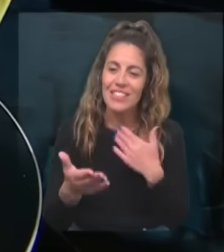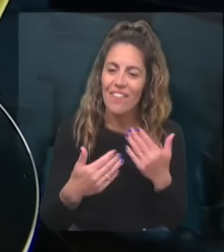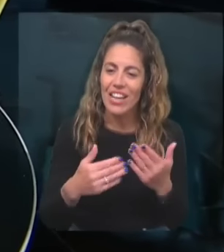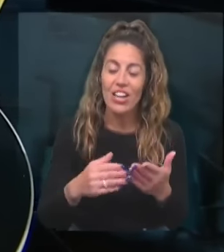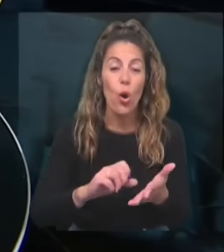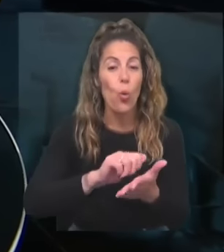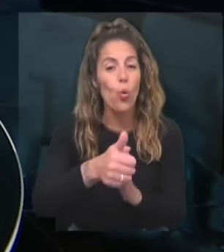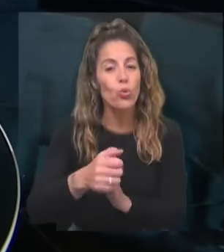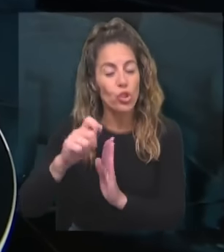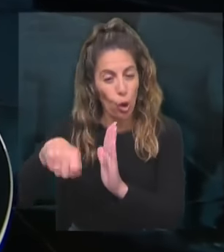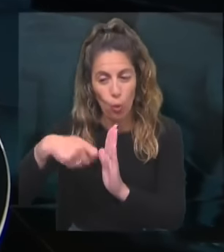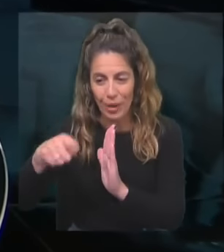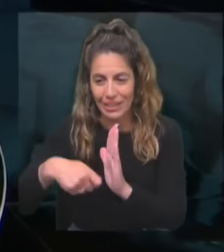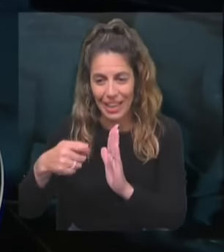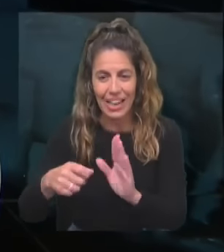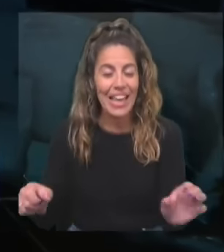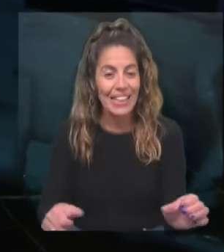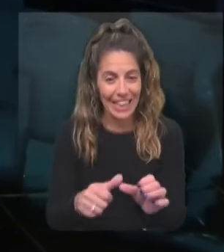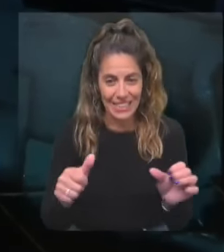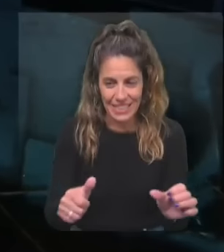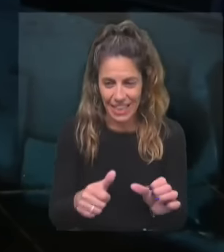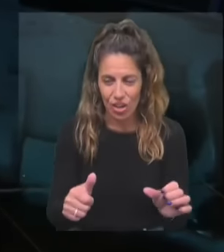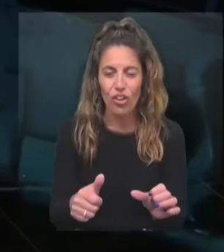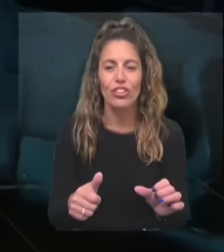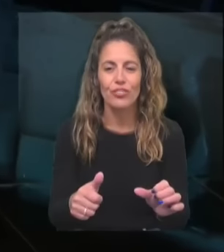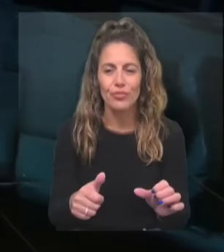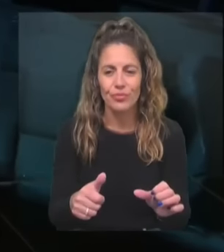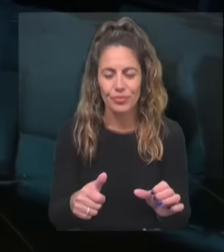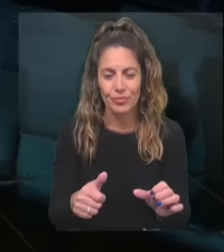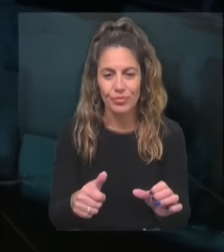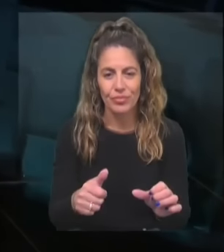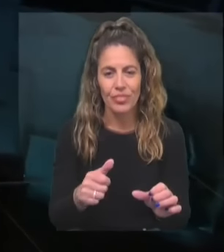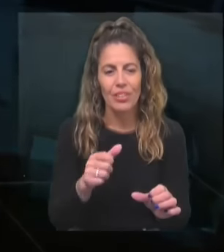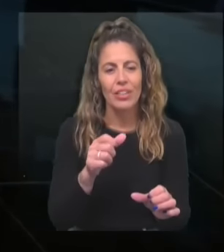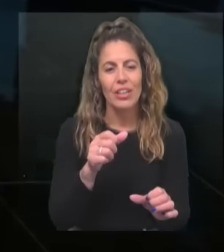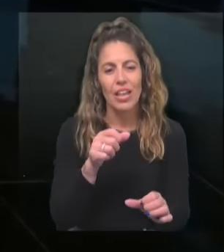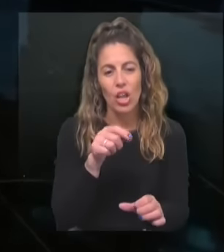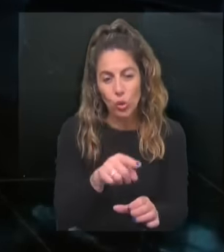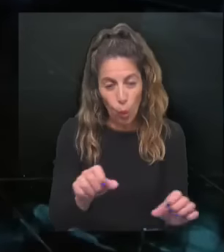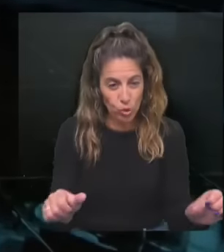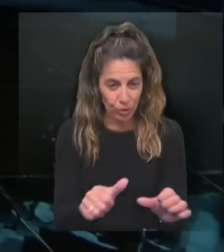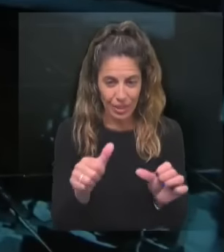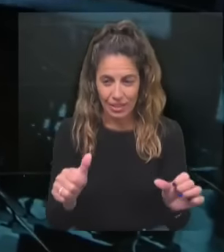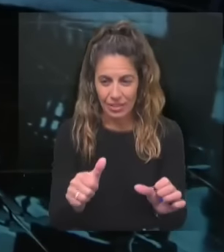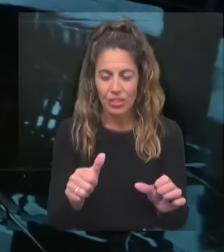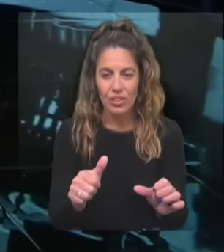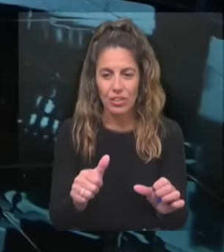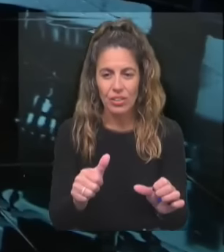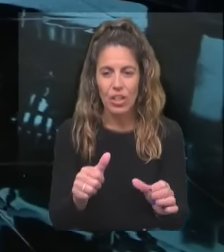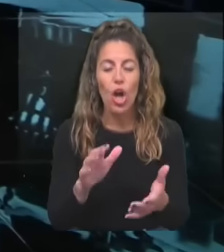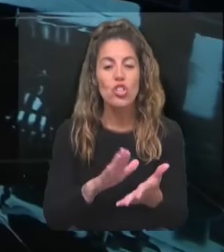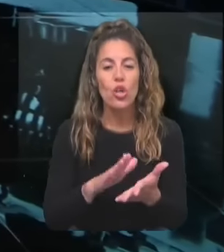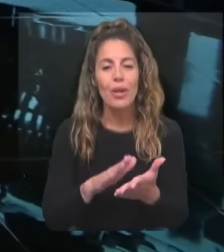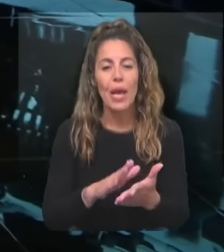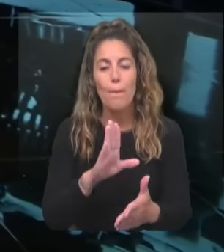documental que llevaron adelante, en el cual Esteban es su realizador, sí, sobre Perico Pérez